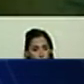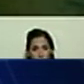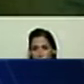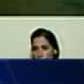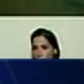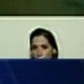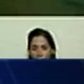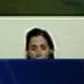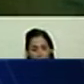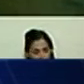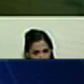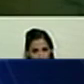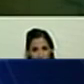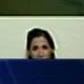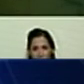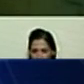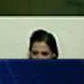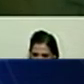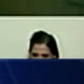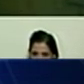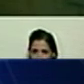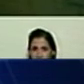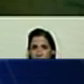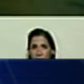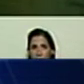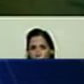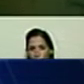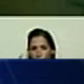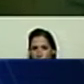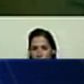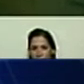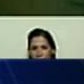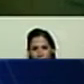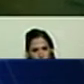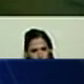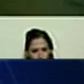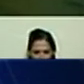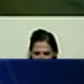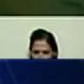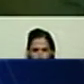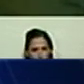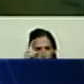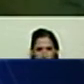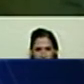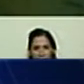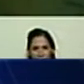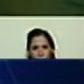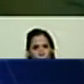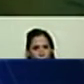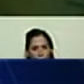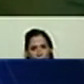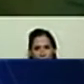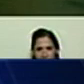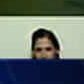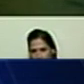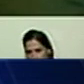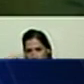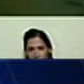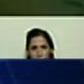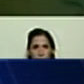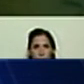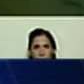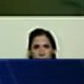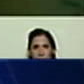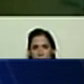y lealtad absoluta al ciudadano Nicolás Maduro Moros, como presidente constitucional de la